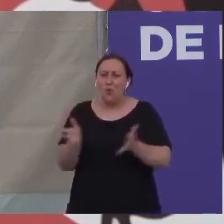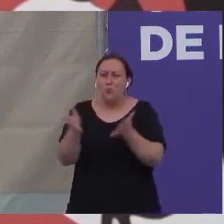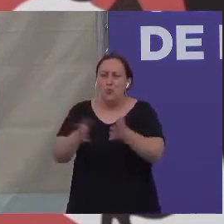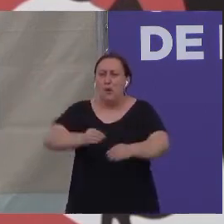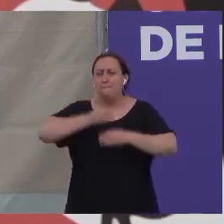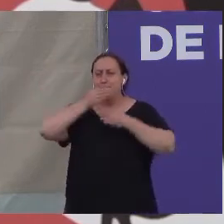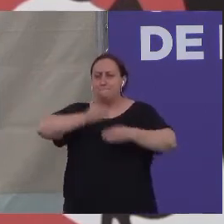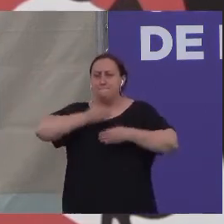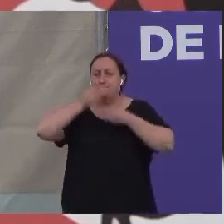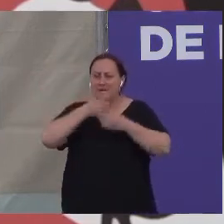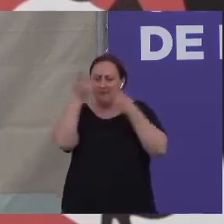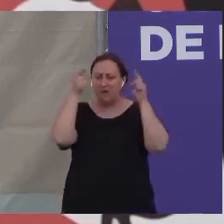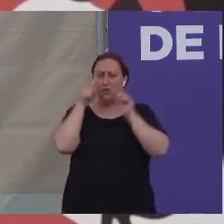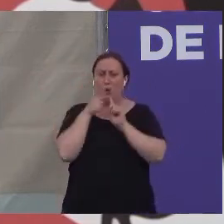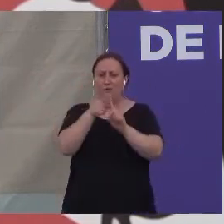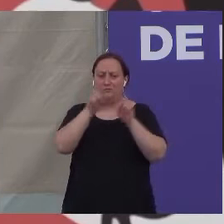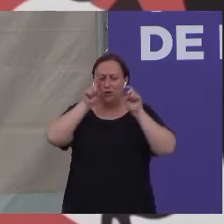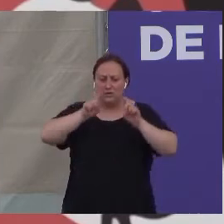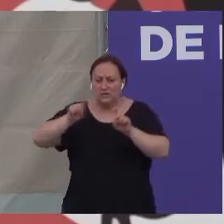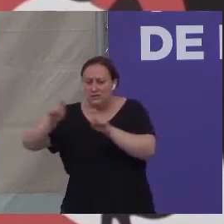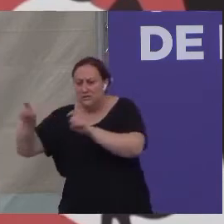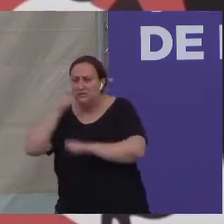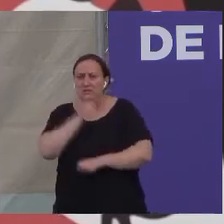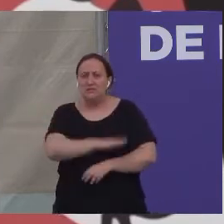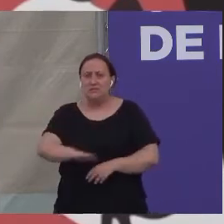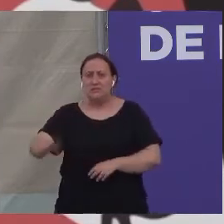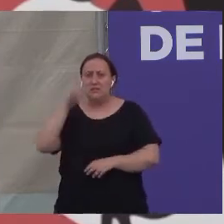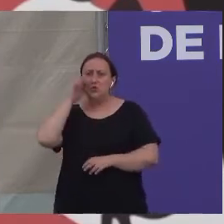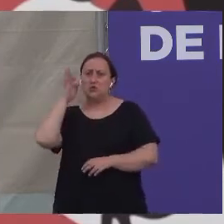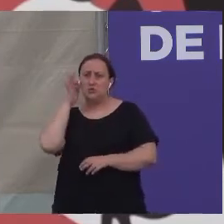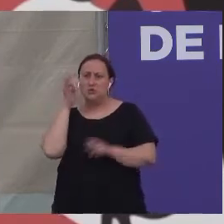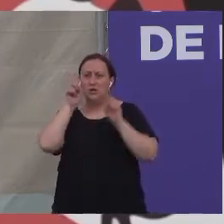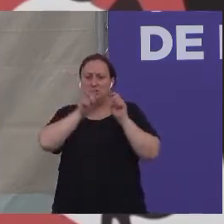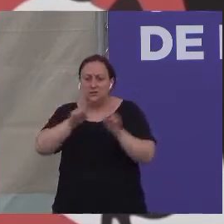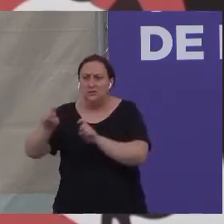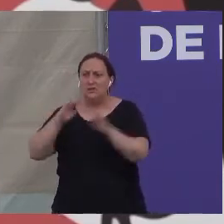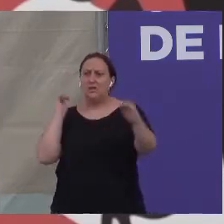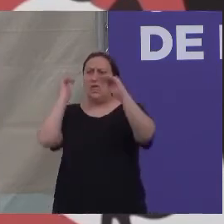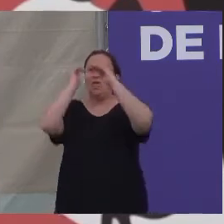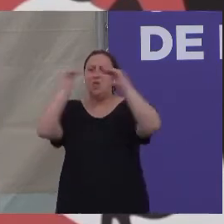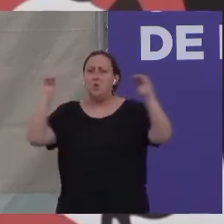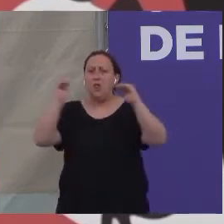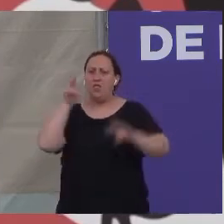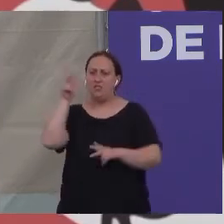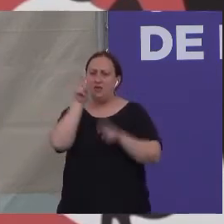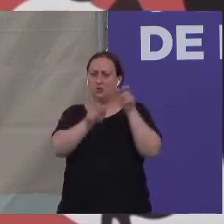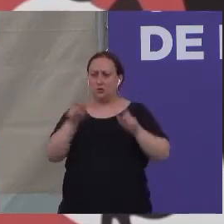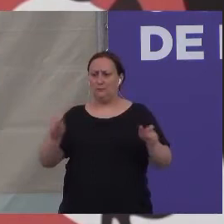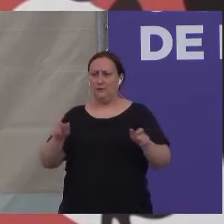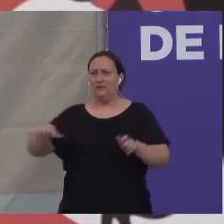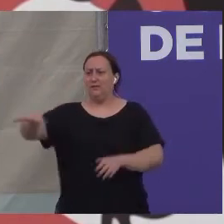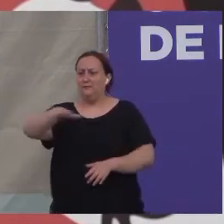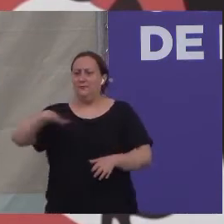con sentido para educar a niños y a niñas en igualdad y derechos humanos y que la manzana de Ruzafa ya no se encuentra